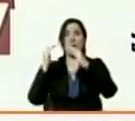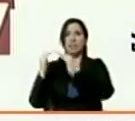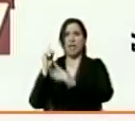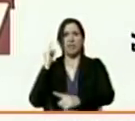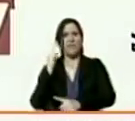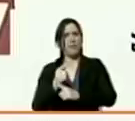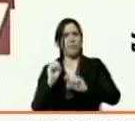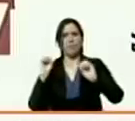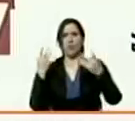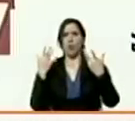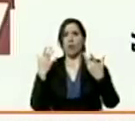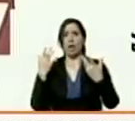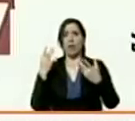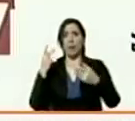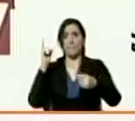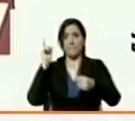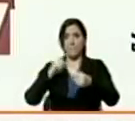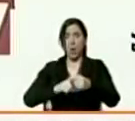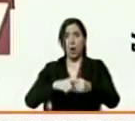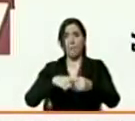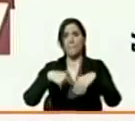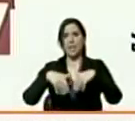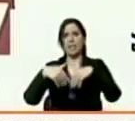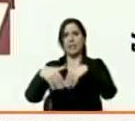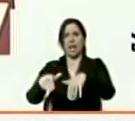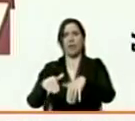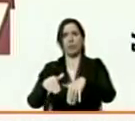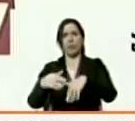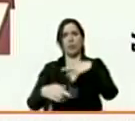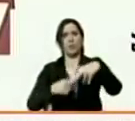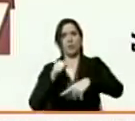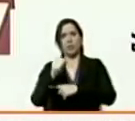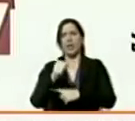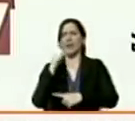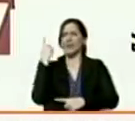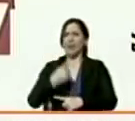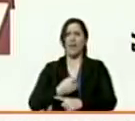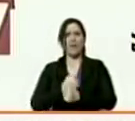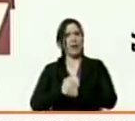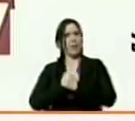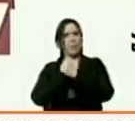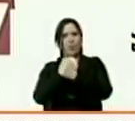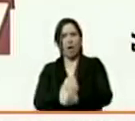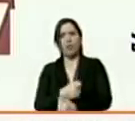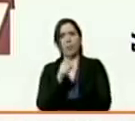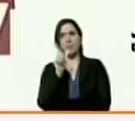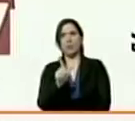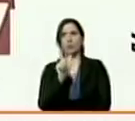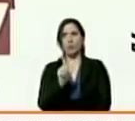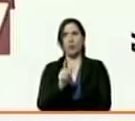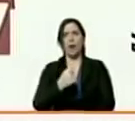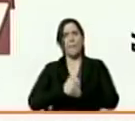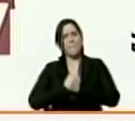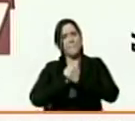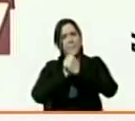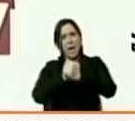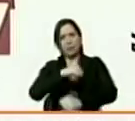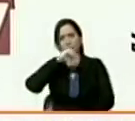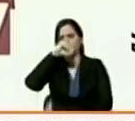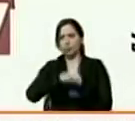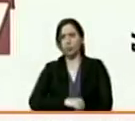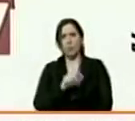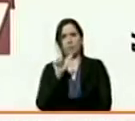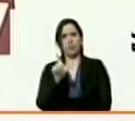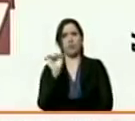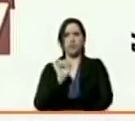lograrlo. A un militante revolucionario debe estar enamorado de su partido, del Partido Socialista Unido de Venezuela. Amar a su partido, defender